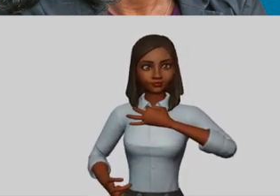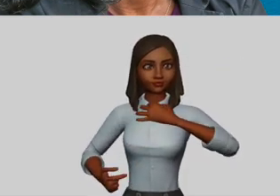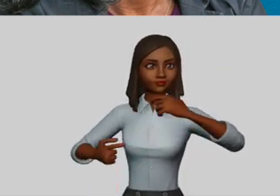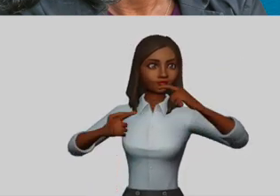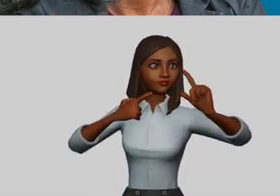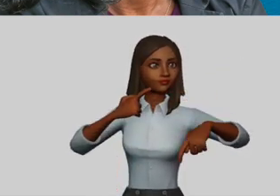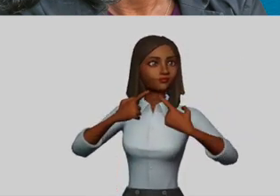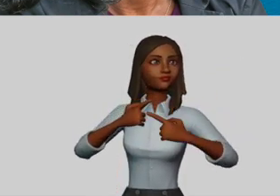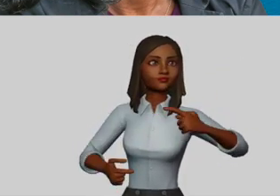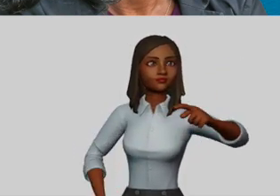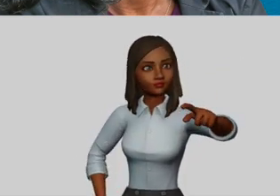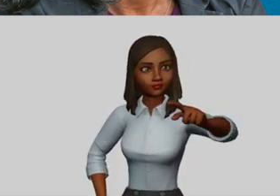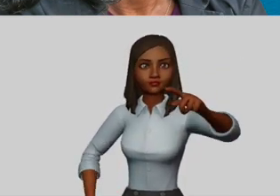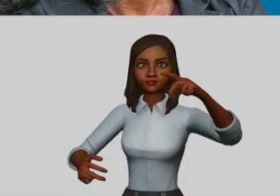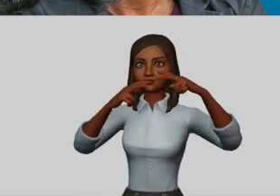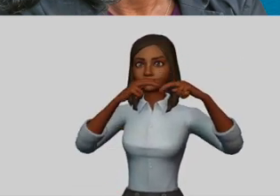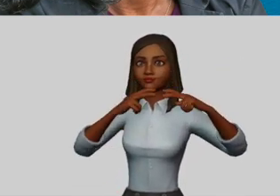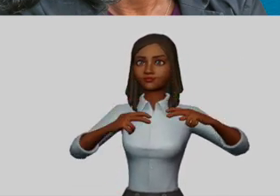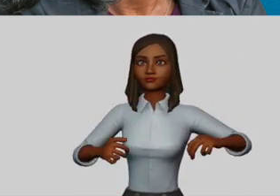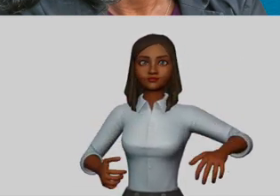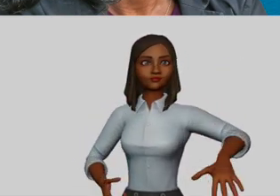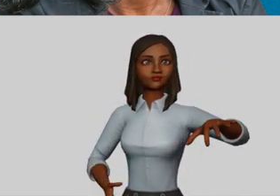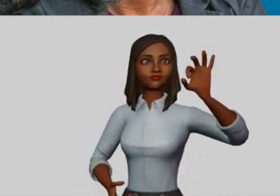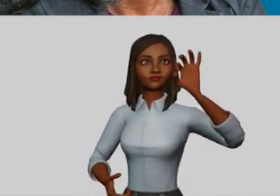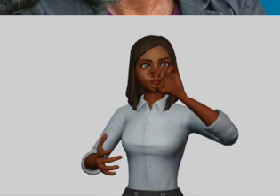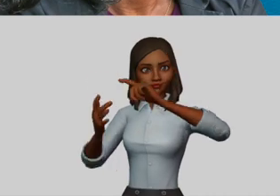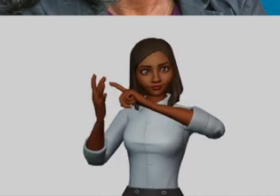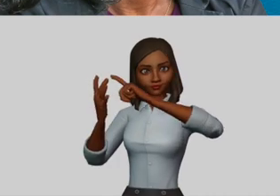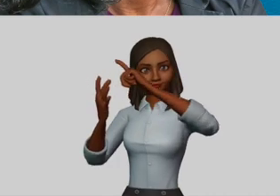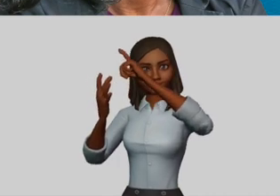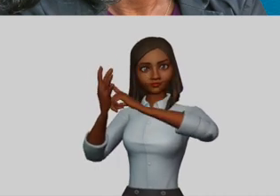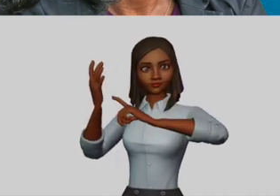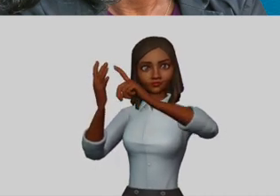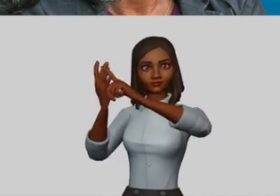socio, que es Nicolás. Tengamos dos Nico. Dos Nicolás.